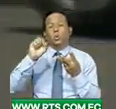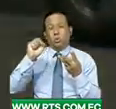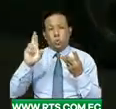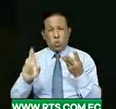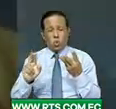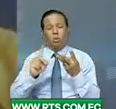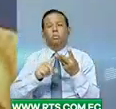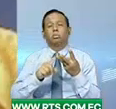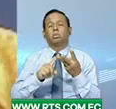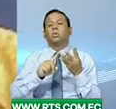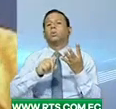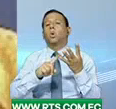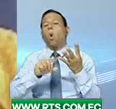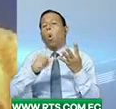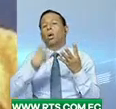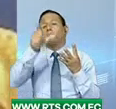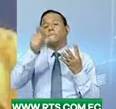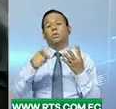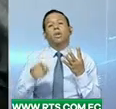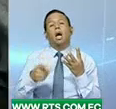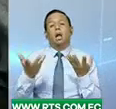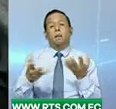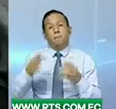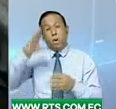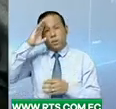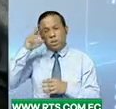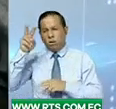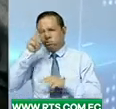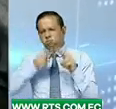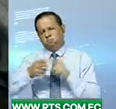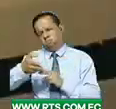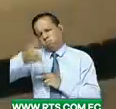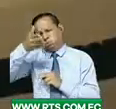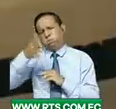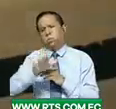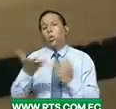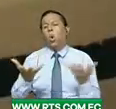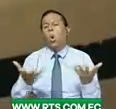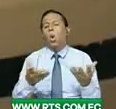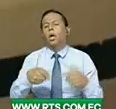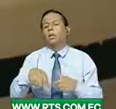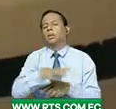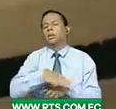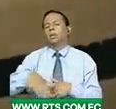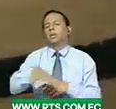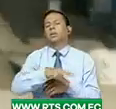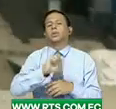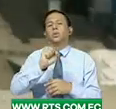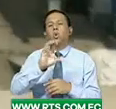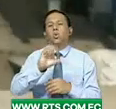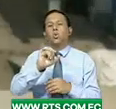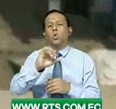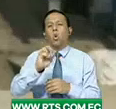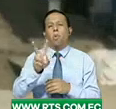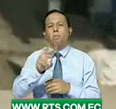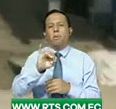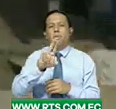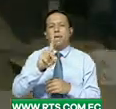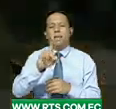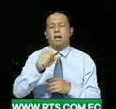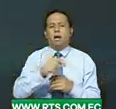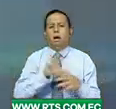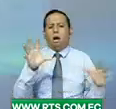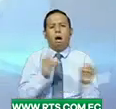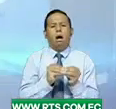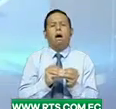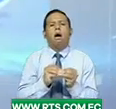un sujeto cayó abatido durante una acción policial en el Parque Las Truchas, en Socio Vivienda. Hasta abril se